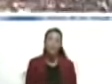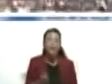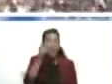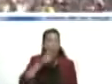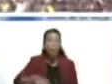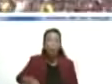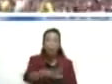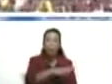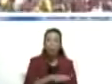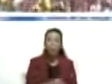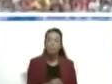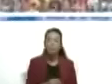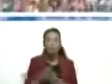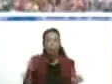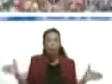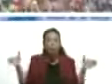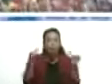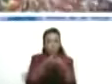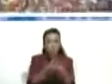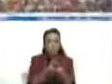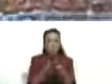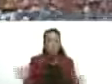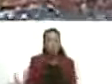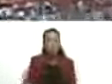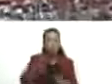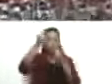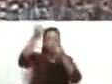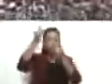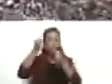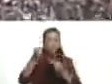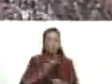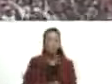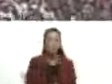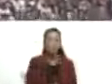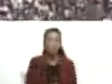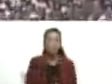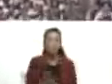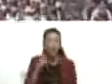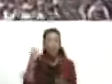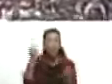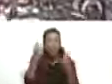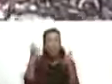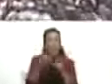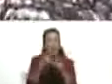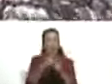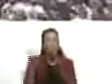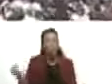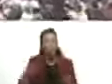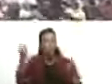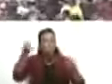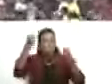pueblo organizado conquistará el poder. Esa era nuestra consigna.